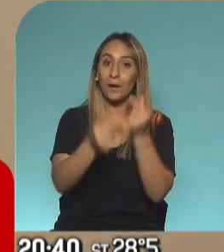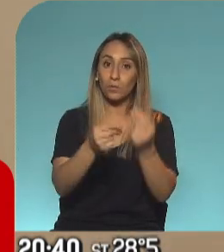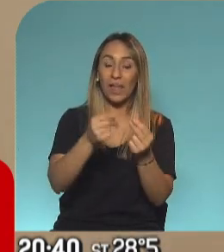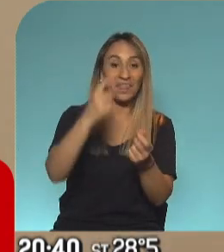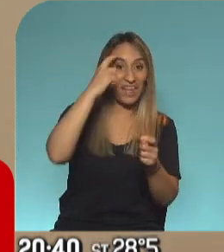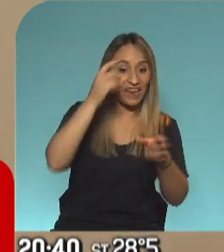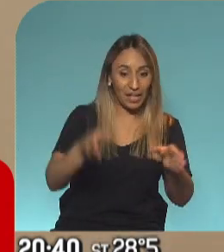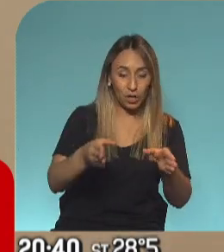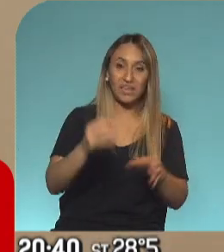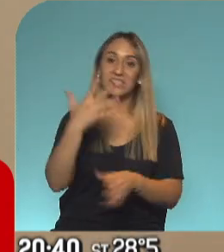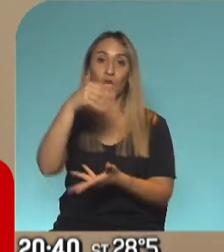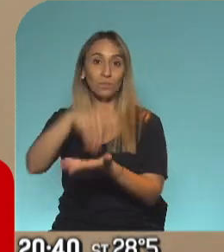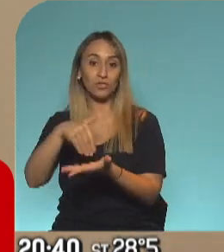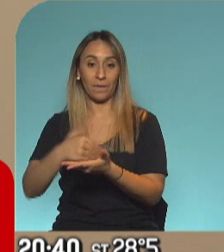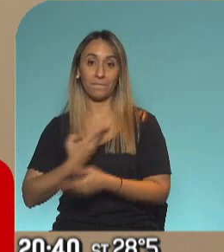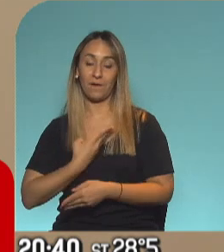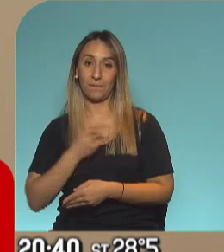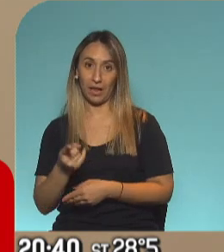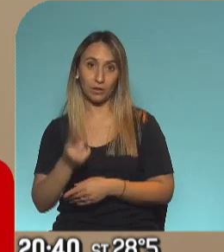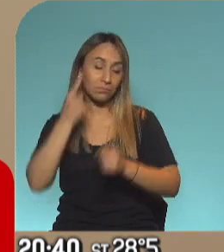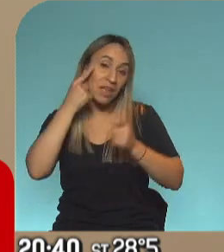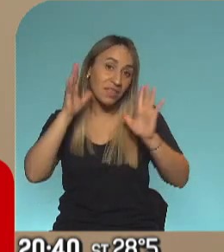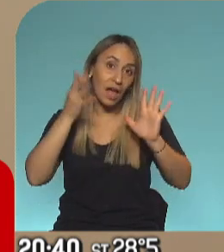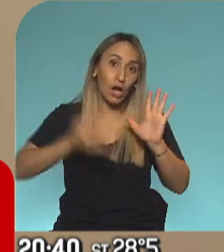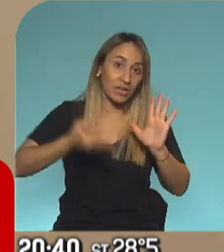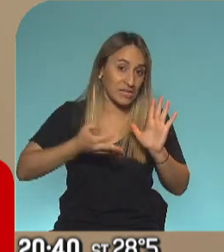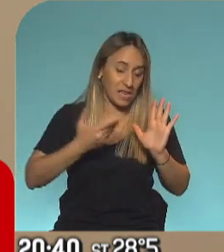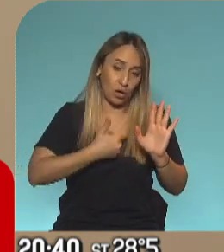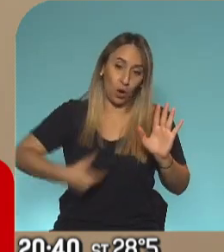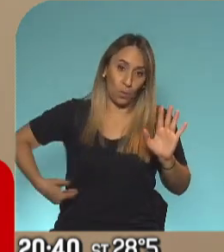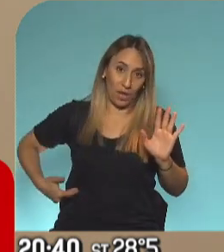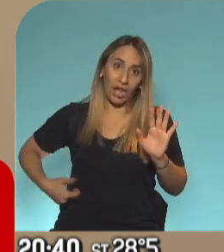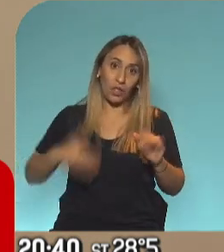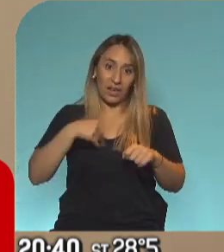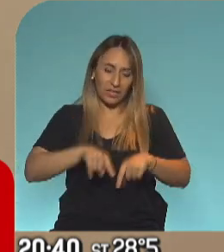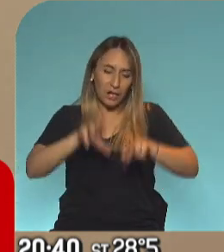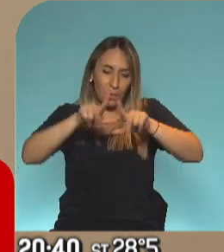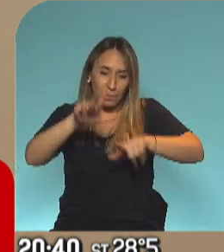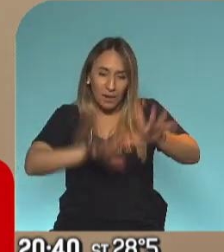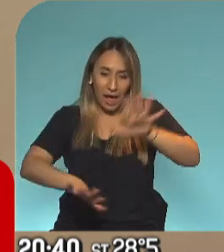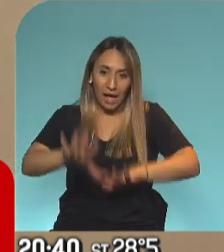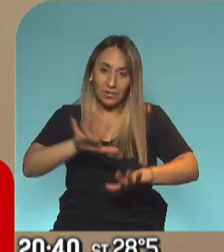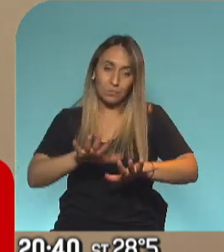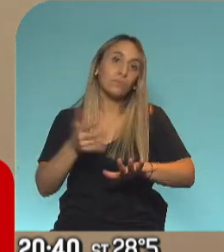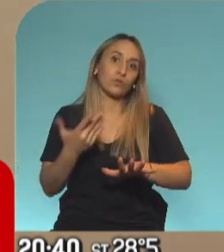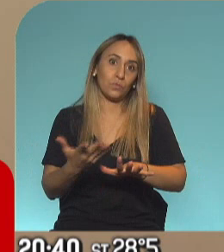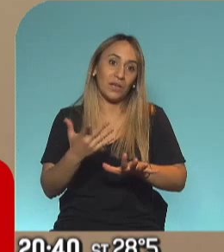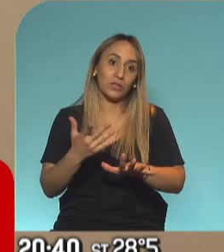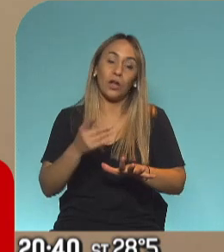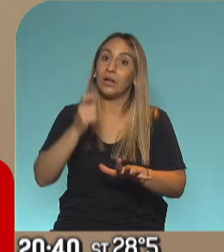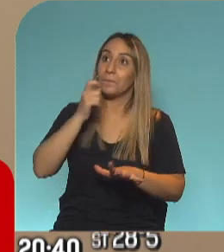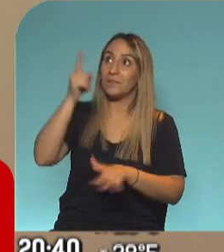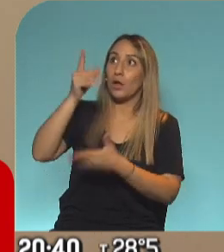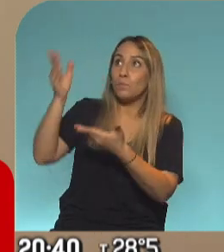millones de vacunas en febrero. La idea original del gobierno argentino, esperando, claro, que haya